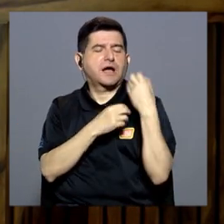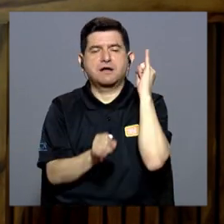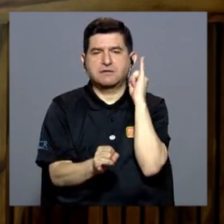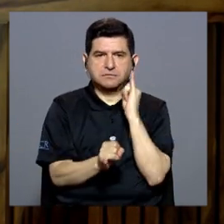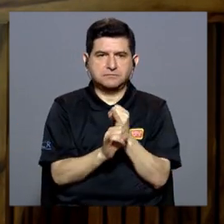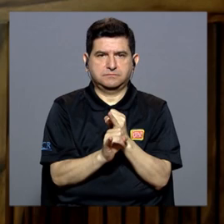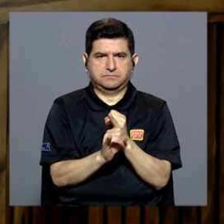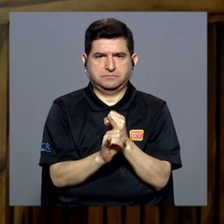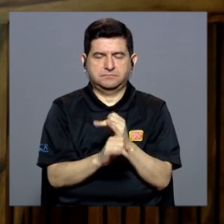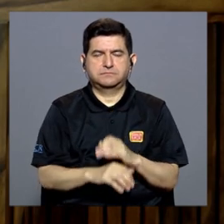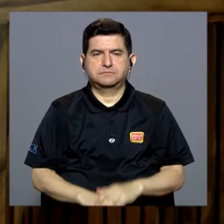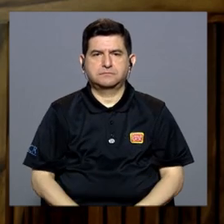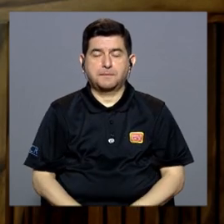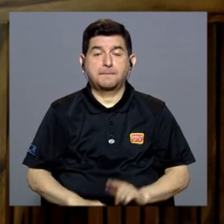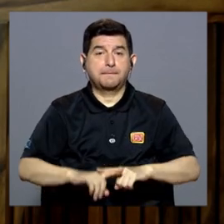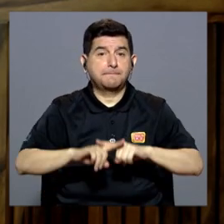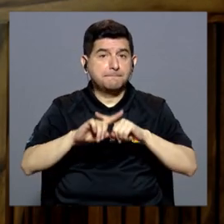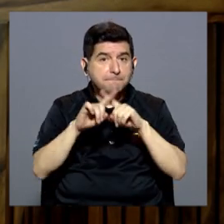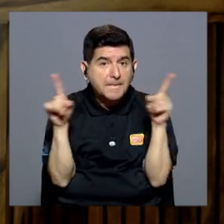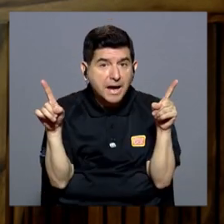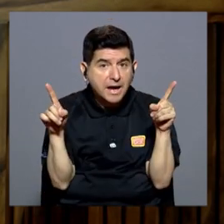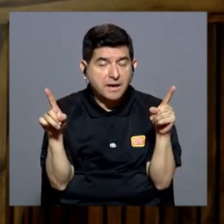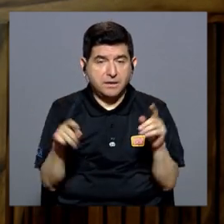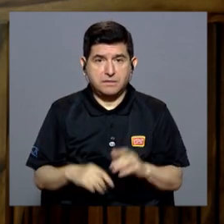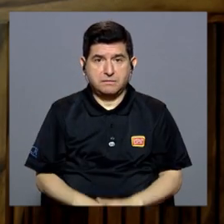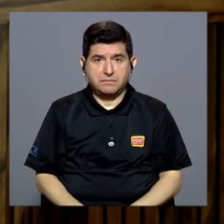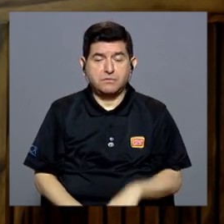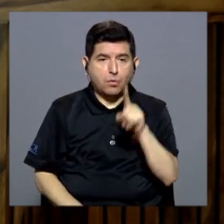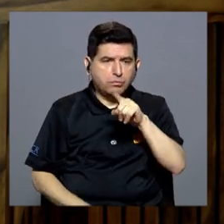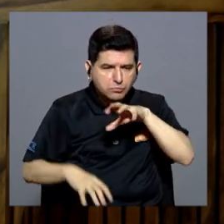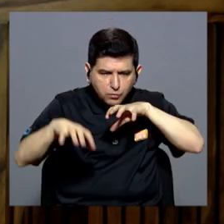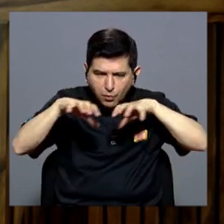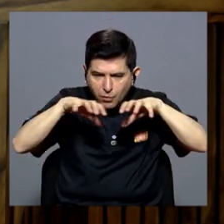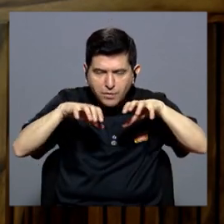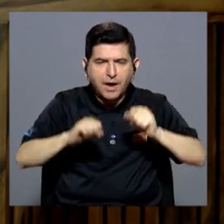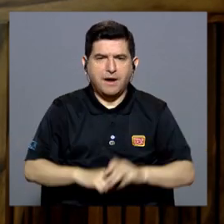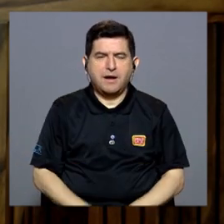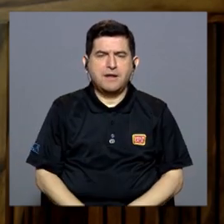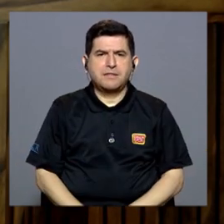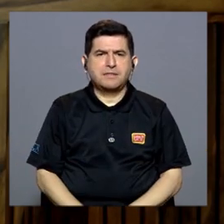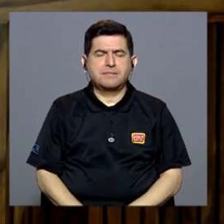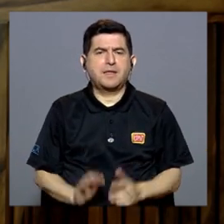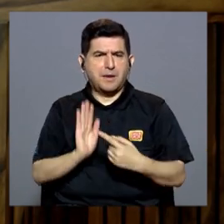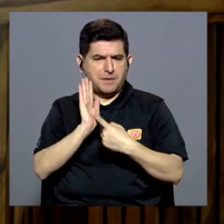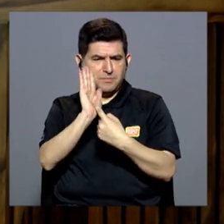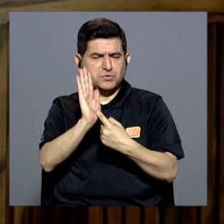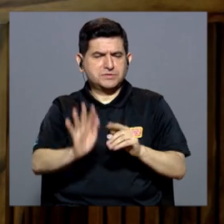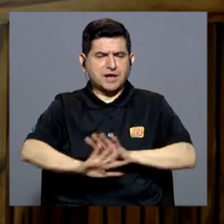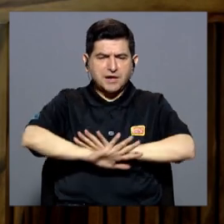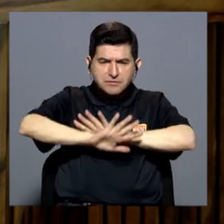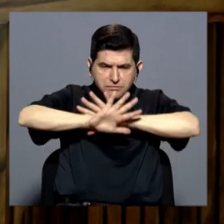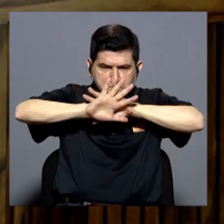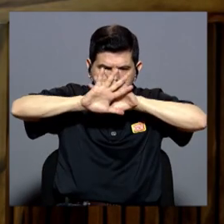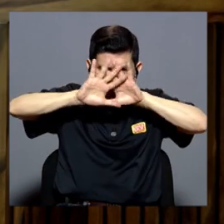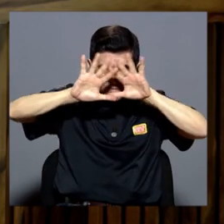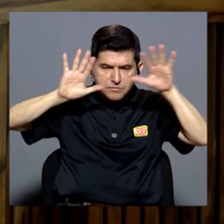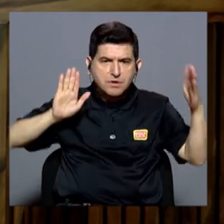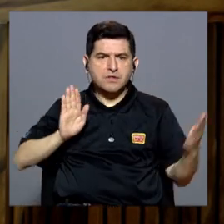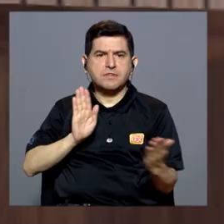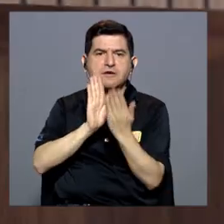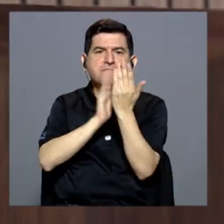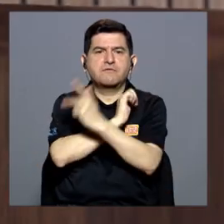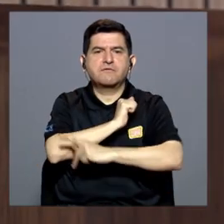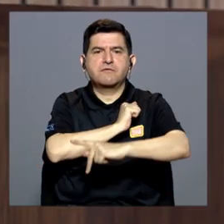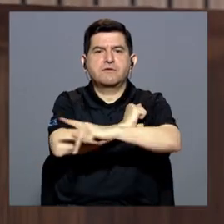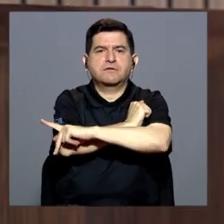institucional, pero sobre todo es un acto de ejercicio de transparencia frente al